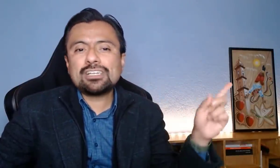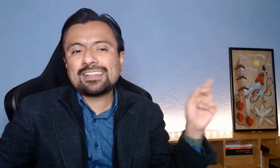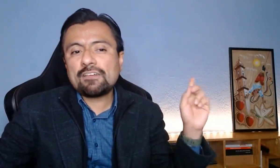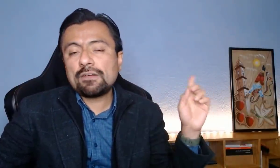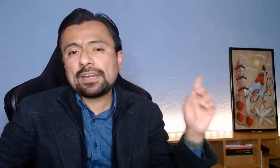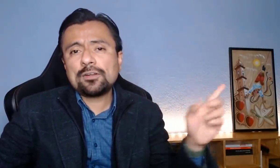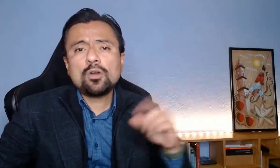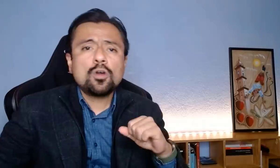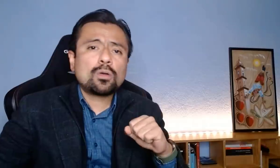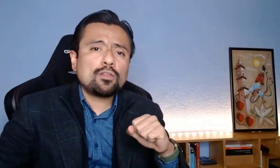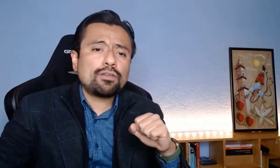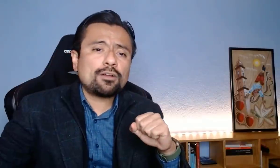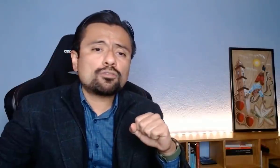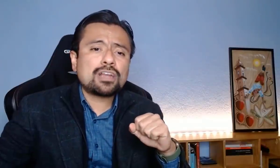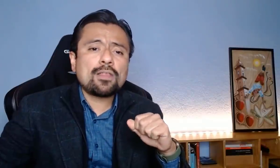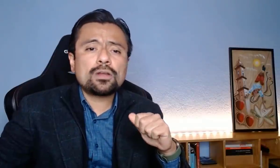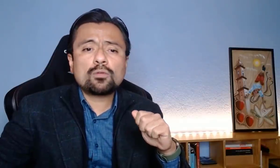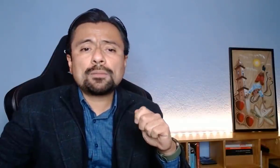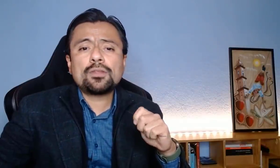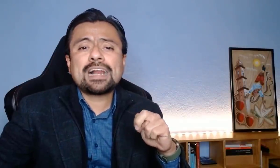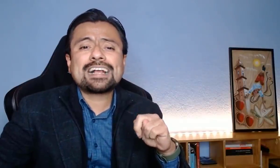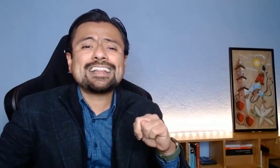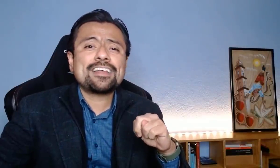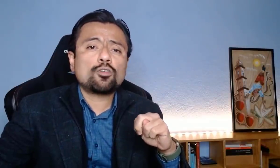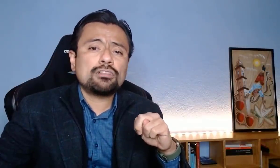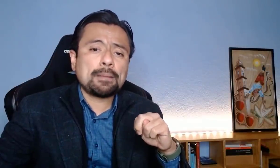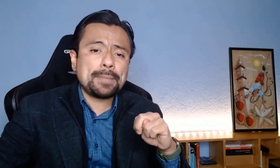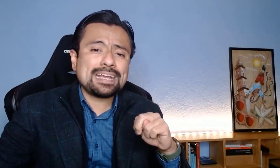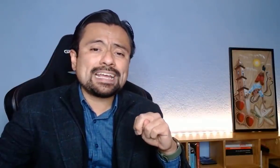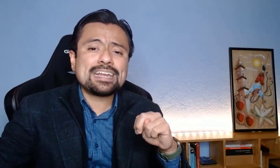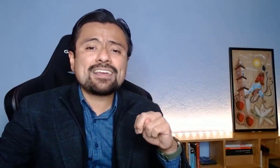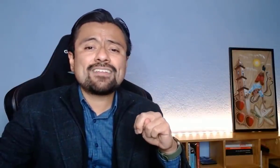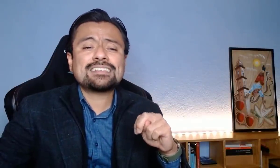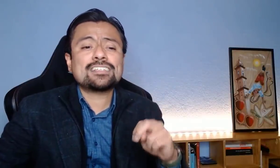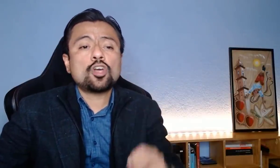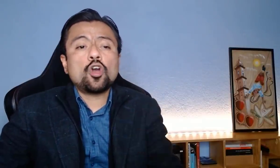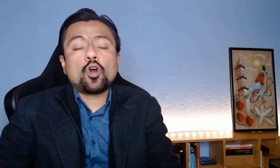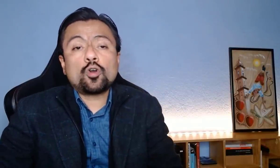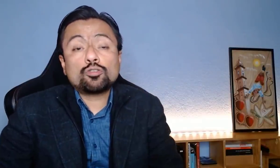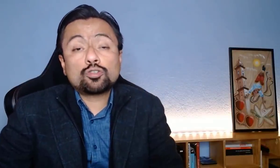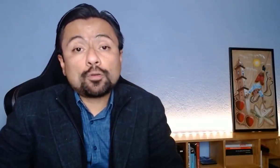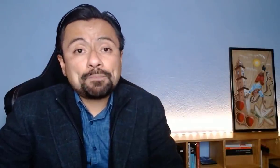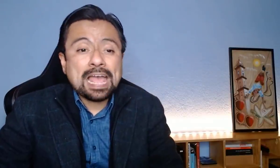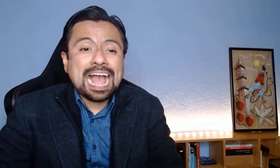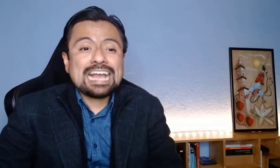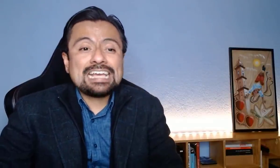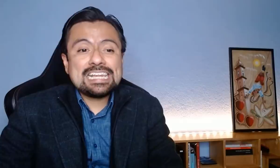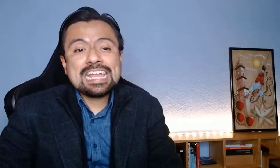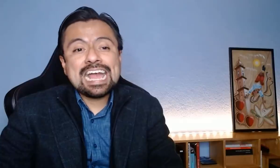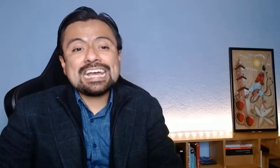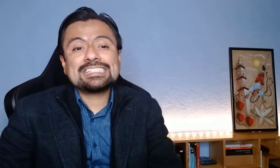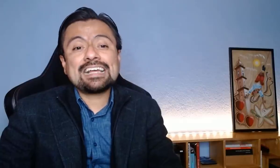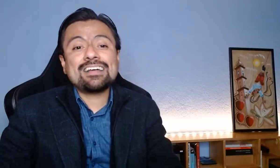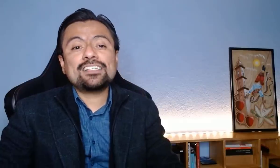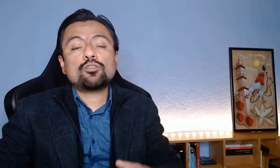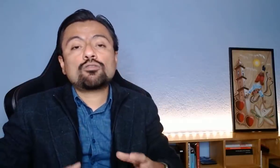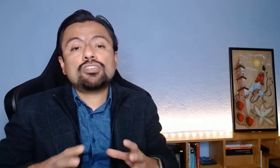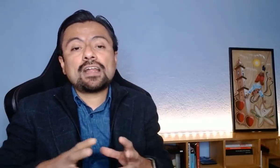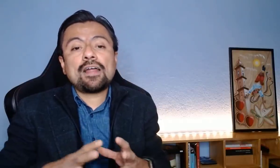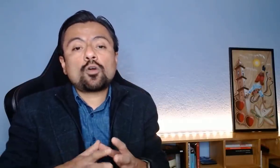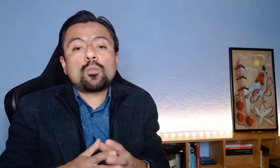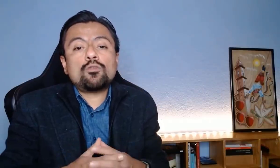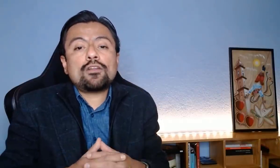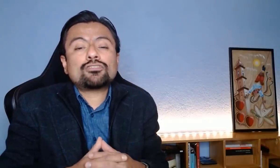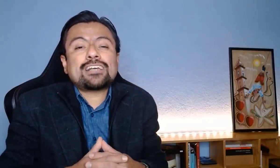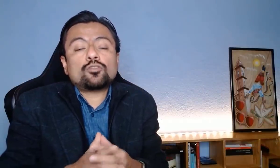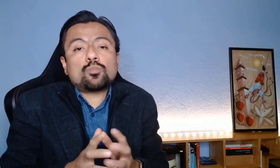pasado 7 de febrero, cuando fue encontrado el cuerpo del alcalde de Contepec, Enrique Velázquez Orozco. Aguililla estaba siendo